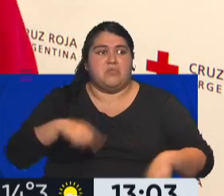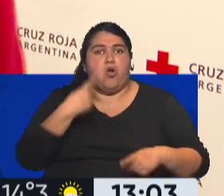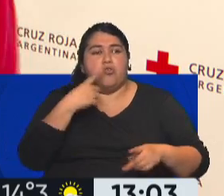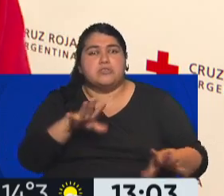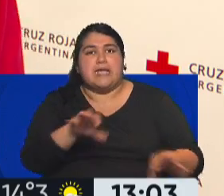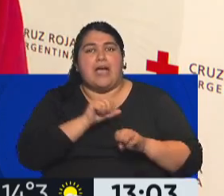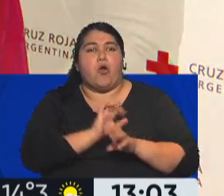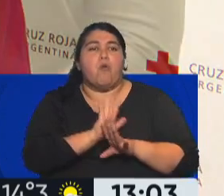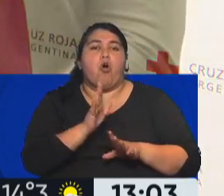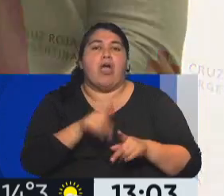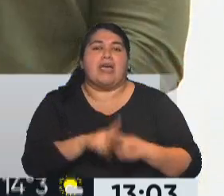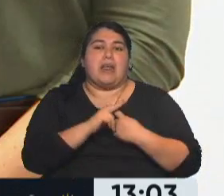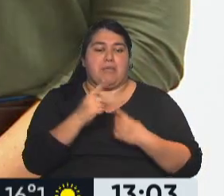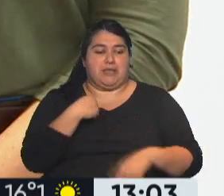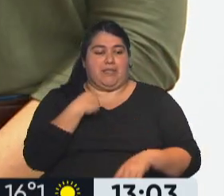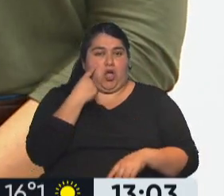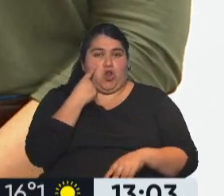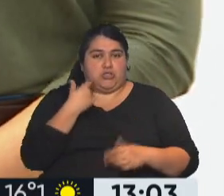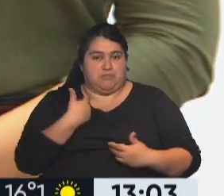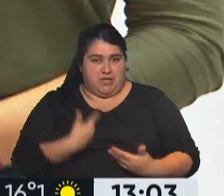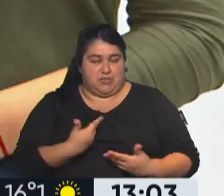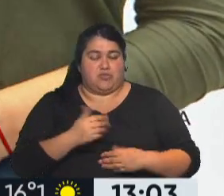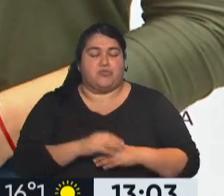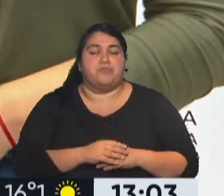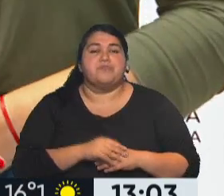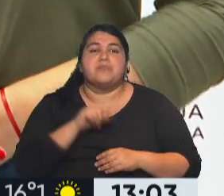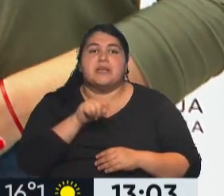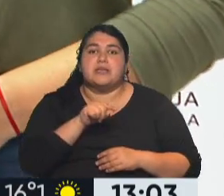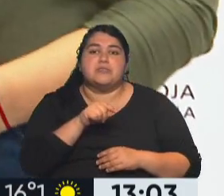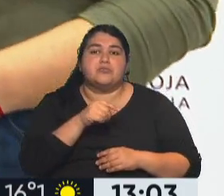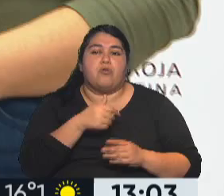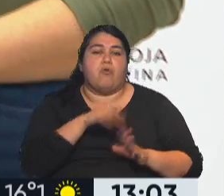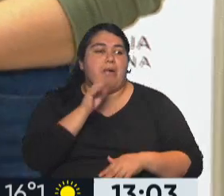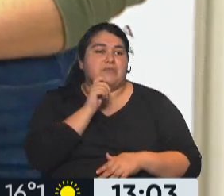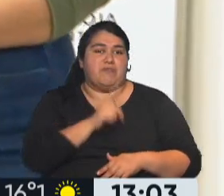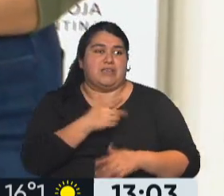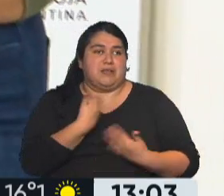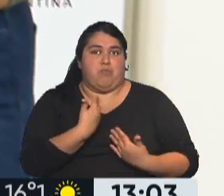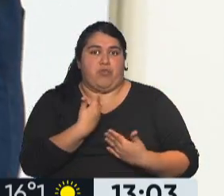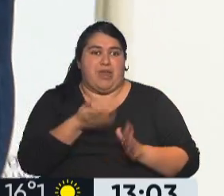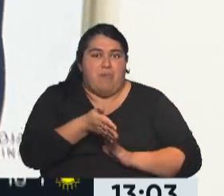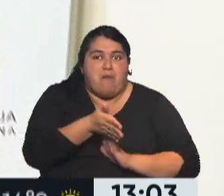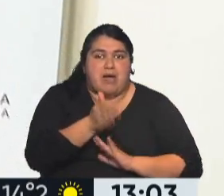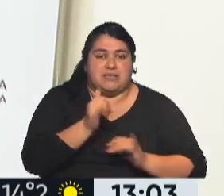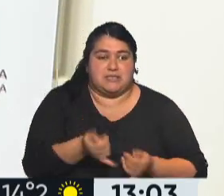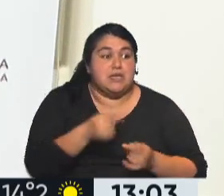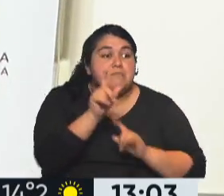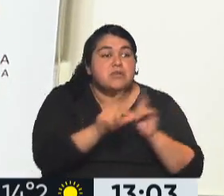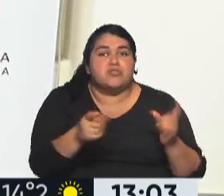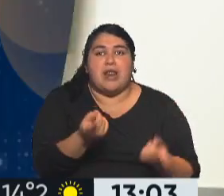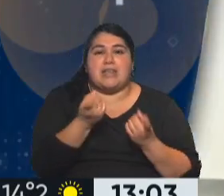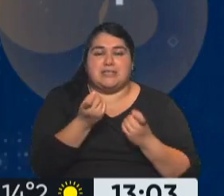herramientas del conocimiento que podemos tener y esto rápidamente lo podemos poner en marcha si hacia aquel que lo está necesitando que está necesitando